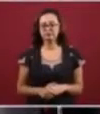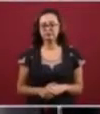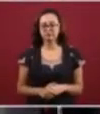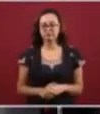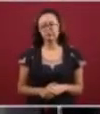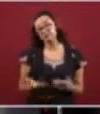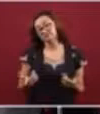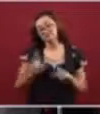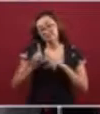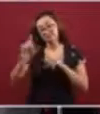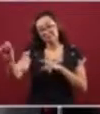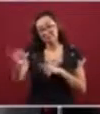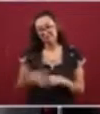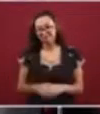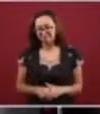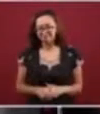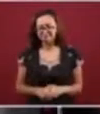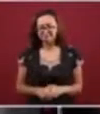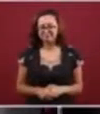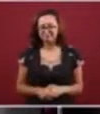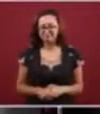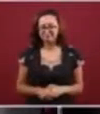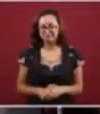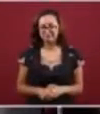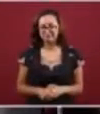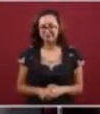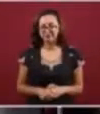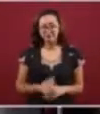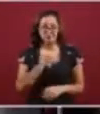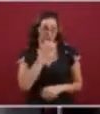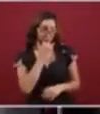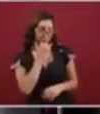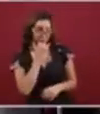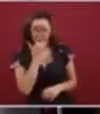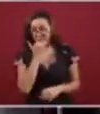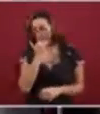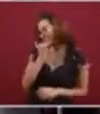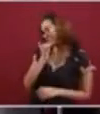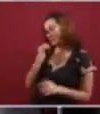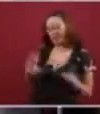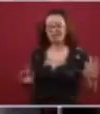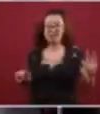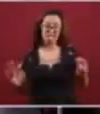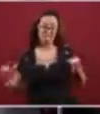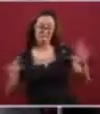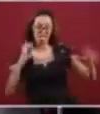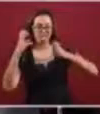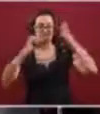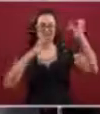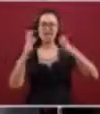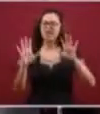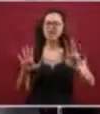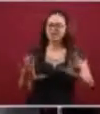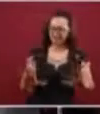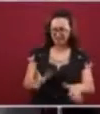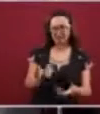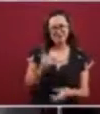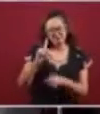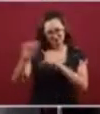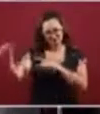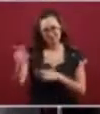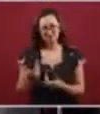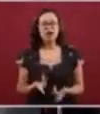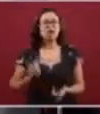Antes de que se vaya, pásele. Perdón. Antes de que se vaya, déjenlo que pregunte,